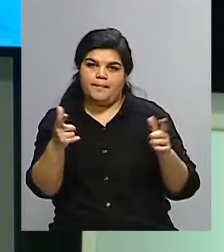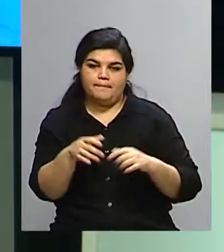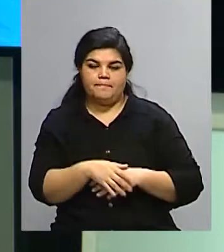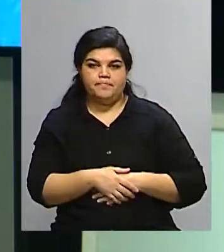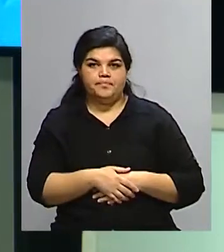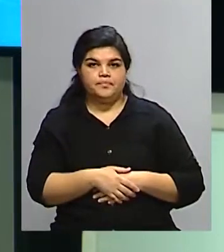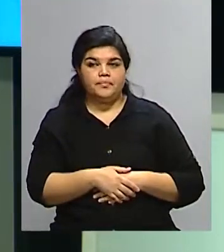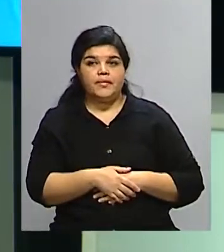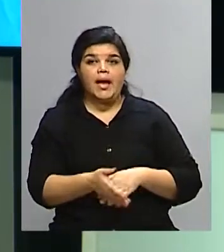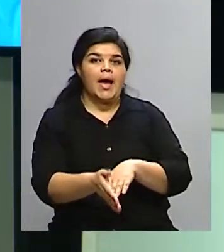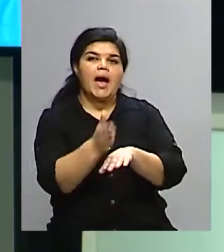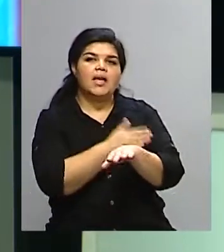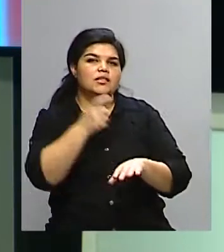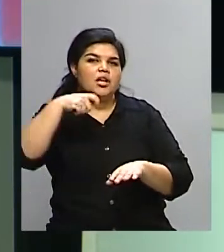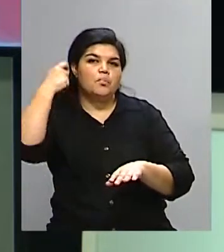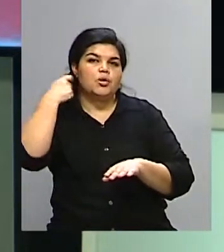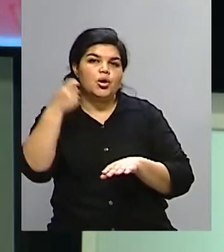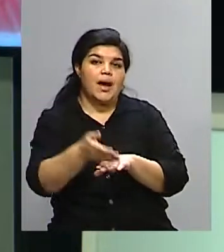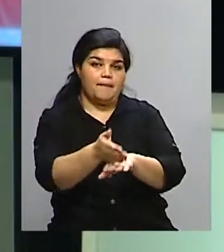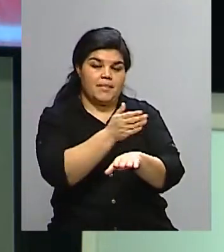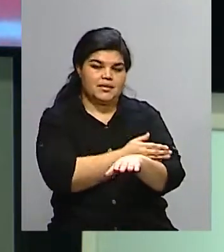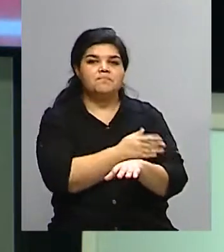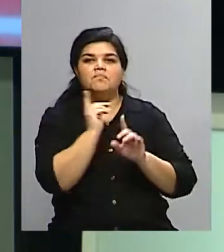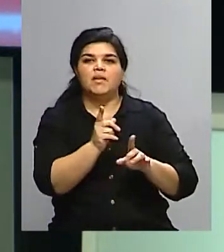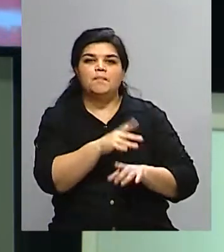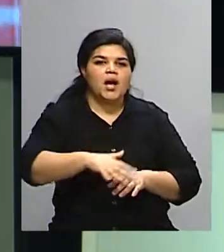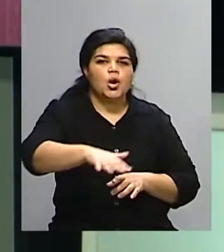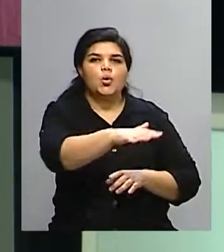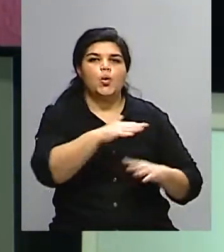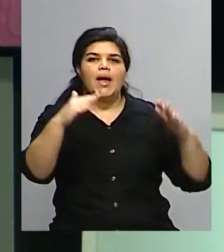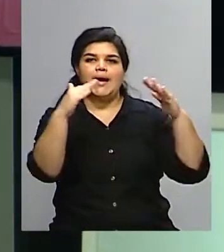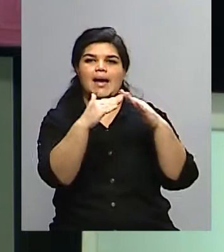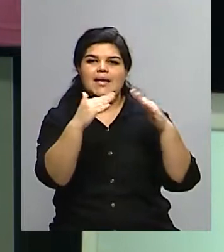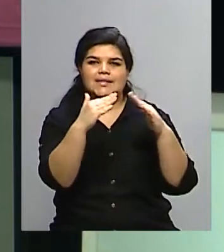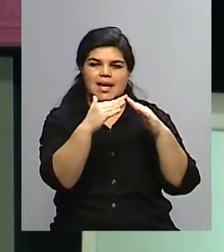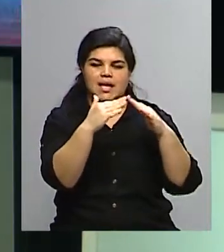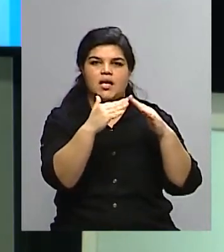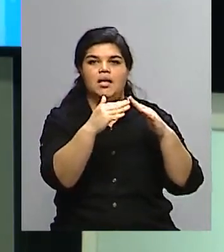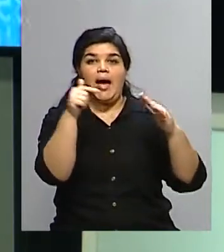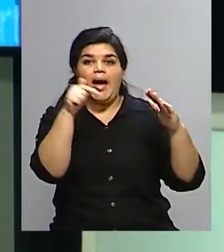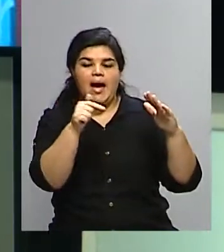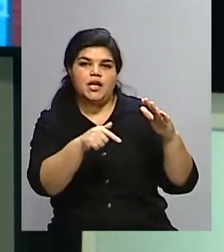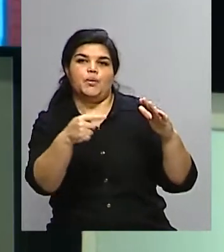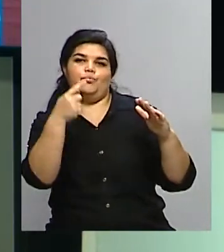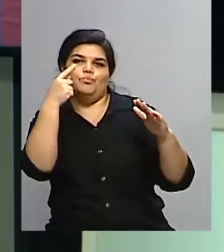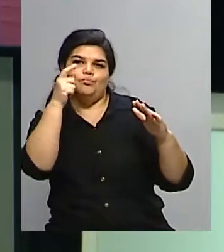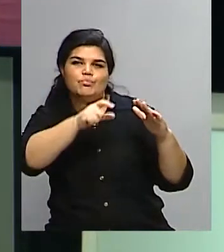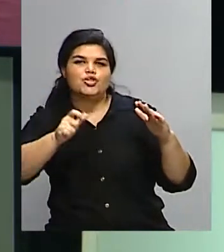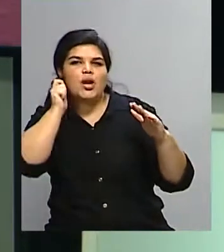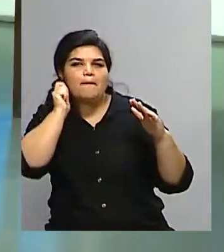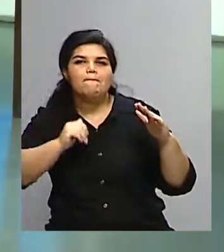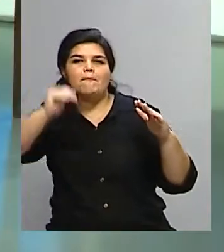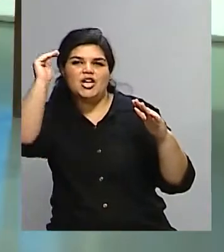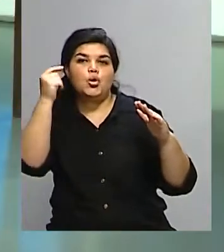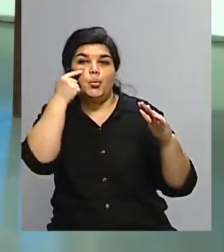que sucede, por ejemplo, con los geriátricos, ¿no? Que existen, digamos, geriátricos privados, que la propia provincia, el gobierno